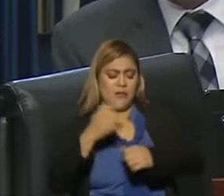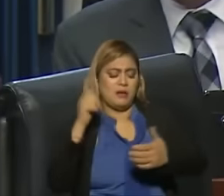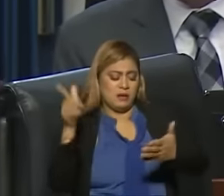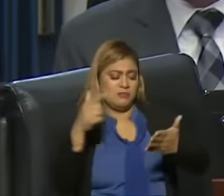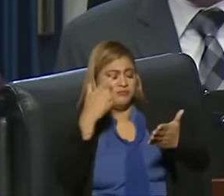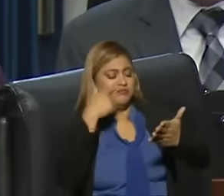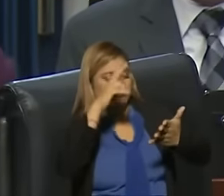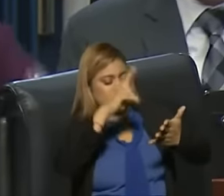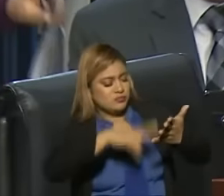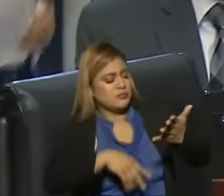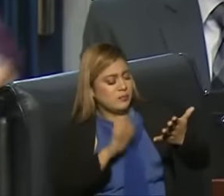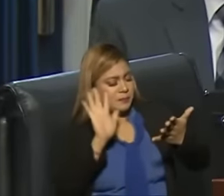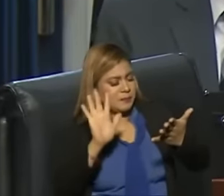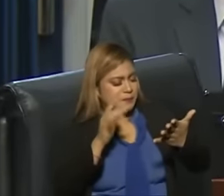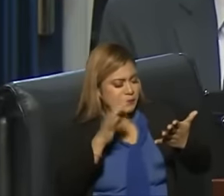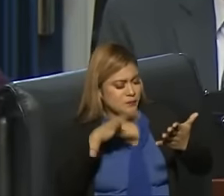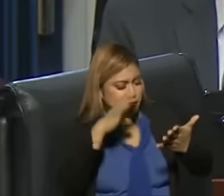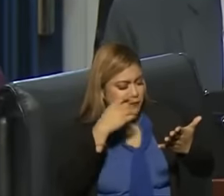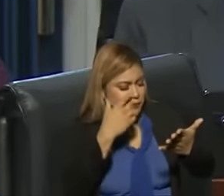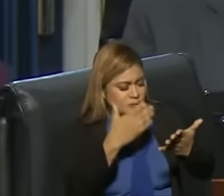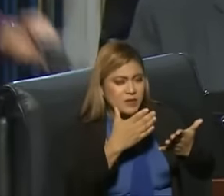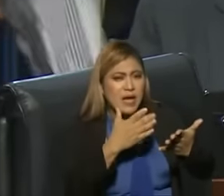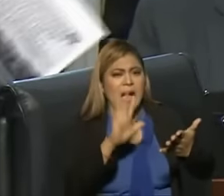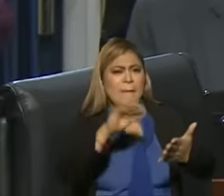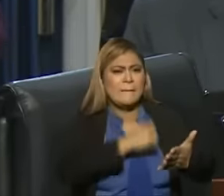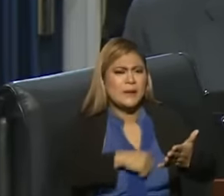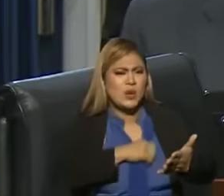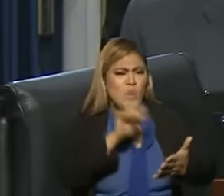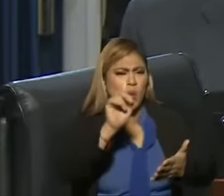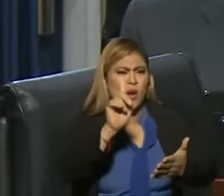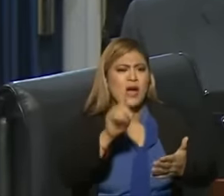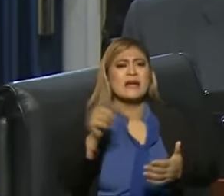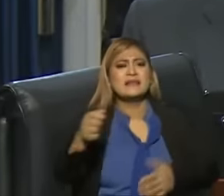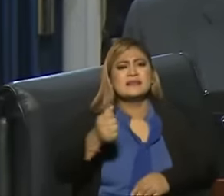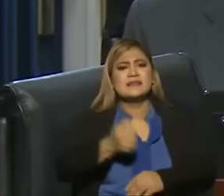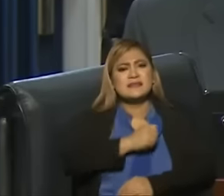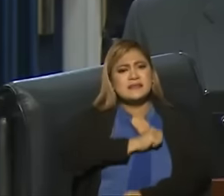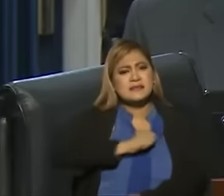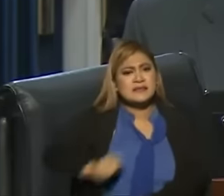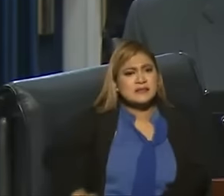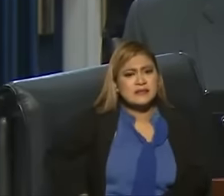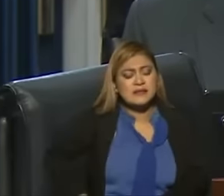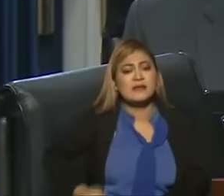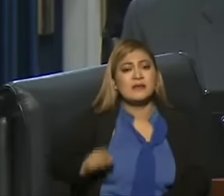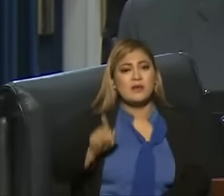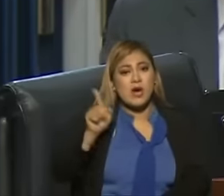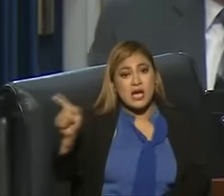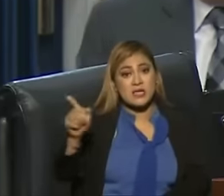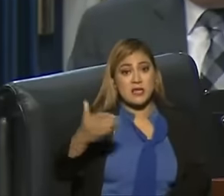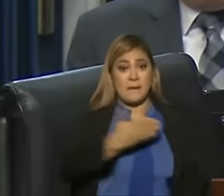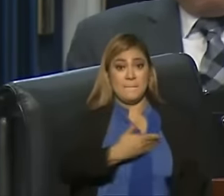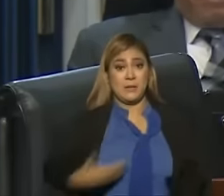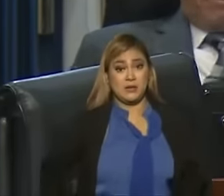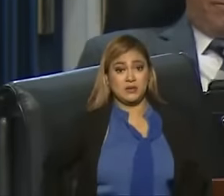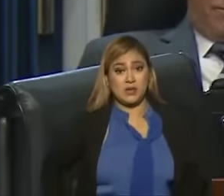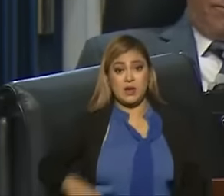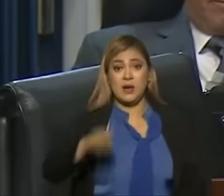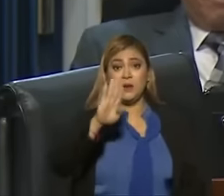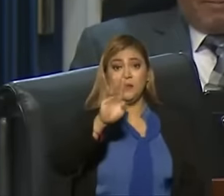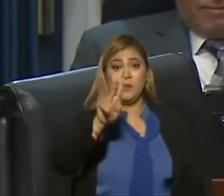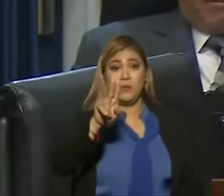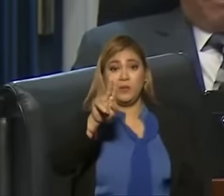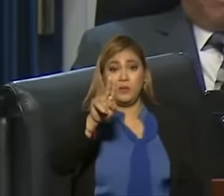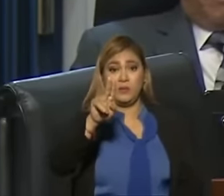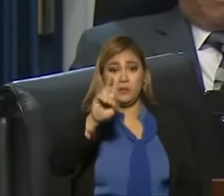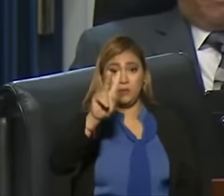versus República, perdón, dije Guatemala, Salvador. Tenemos a Bukele, un hombre con pantalones bien puestos, un hombre que se para